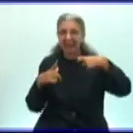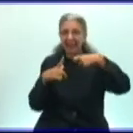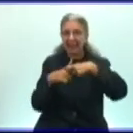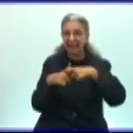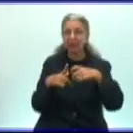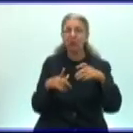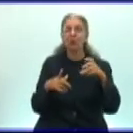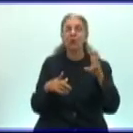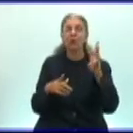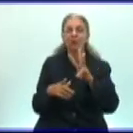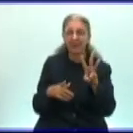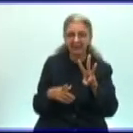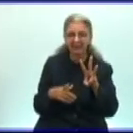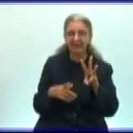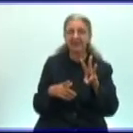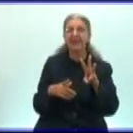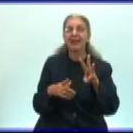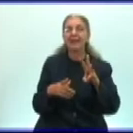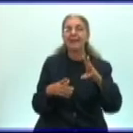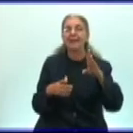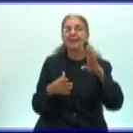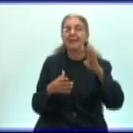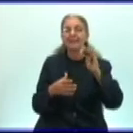megawatt y el gigawatt.